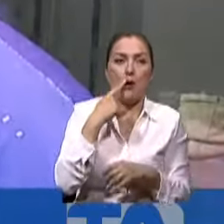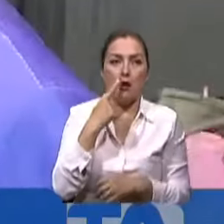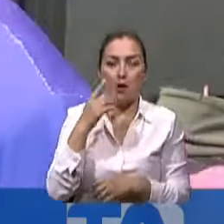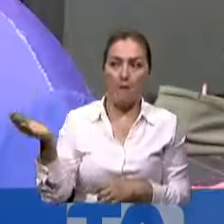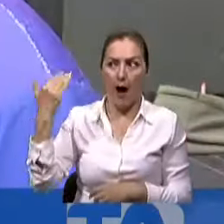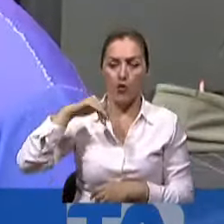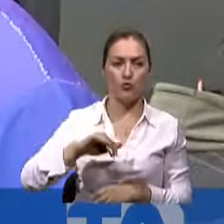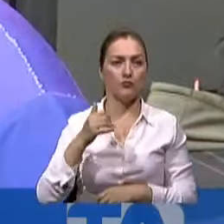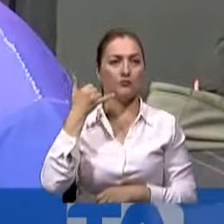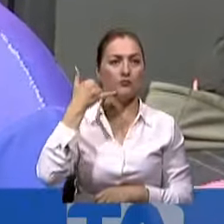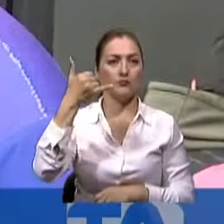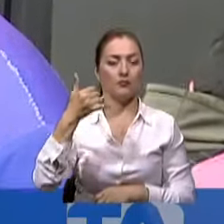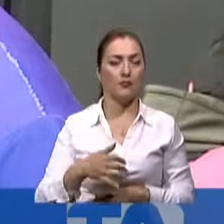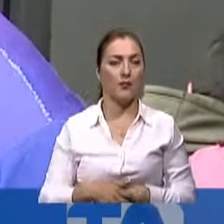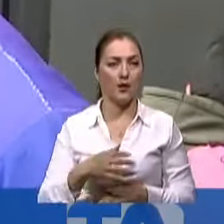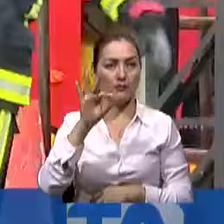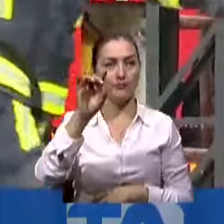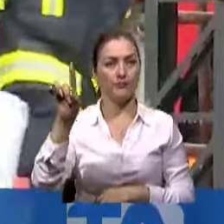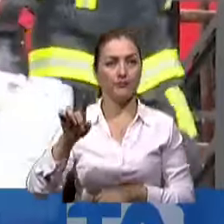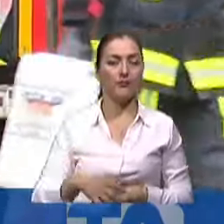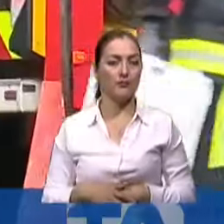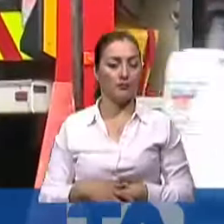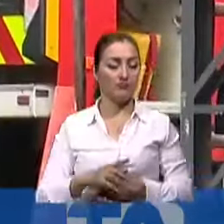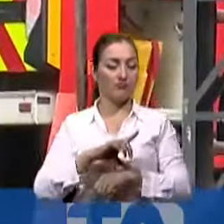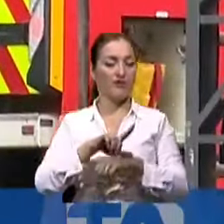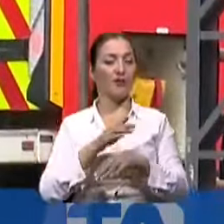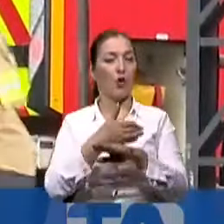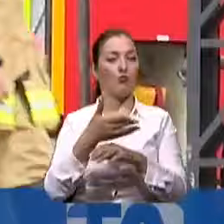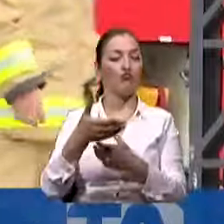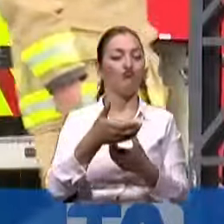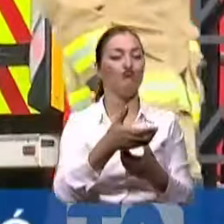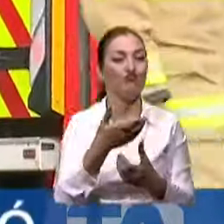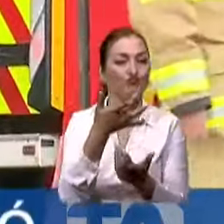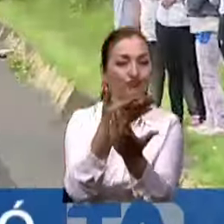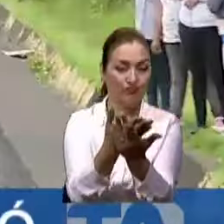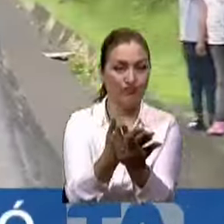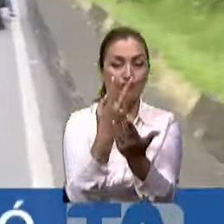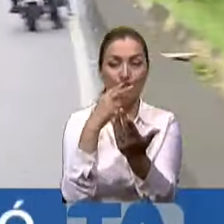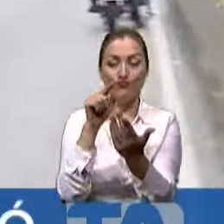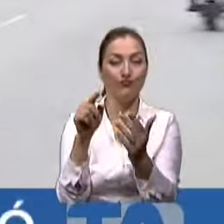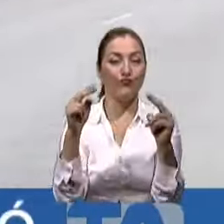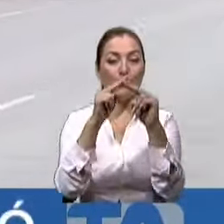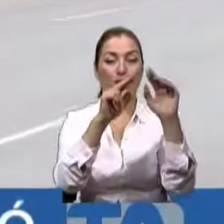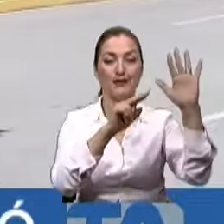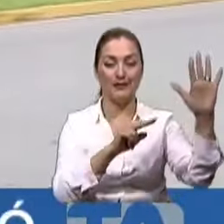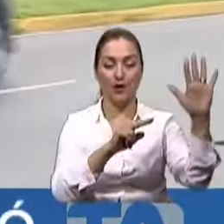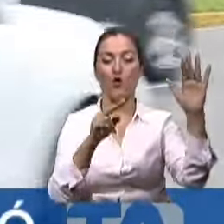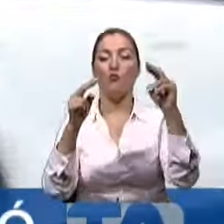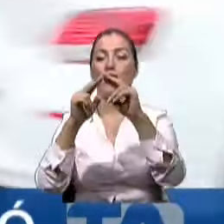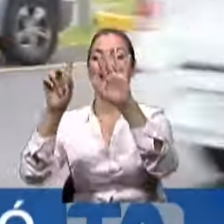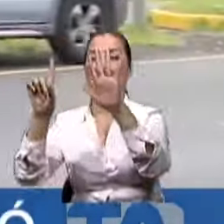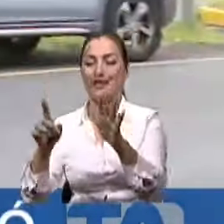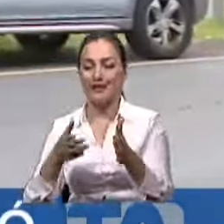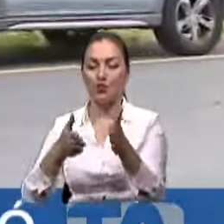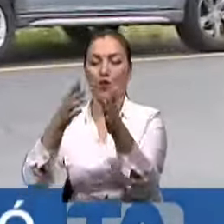dijo, vamos. Y se fue los pimbos y ahí llamamos a los bomberos. Minutos después, el cuerpo de bomberos llegó al lugar, entre el puente 5 y 6 de la